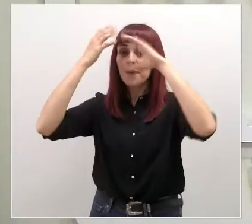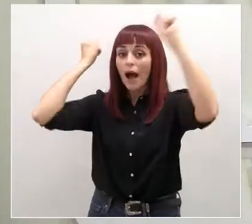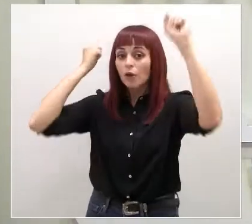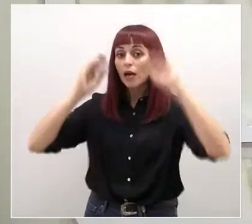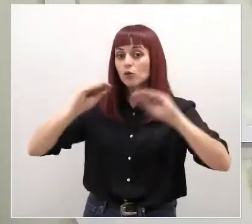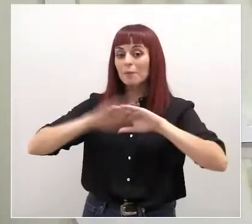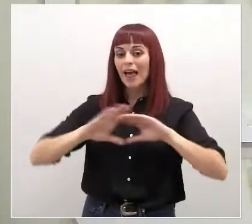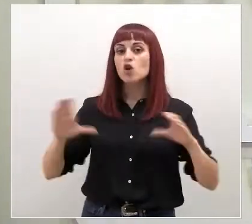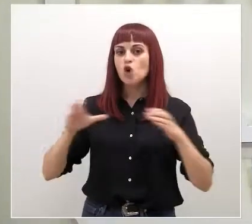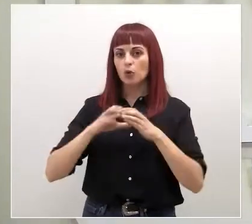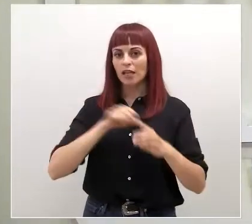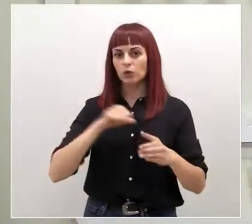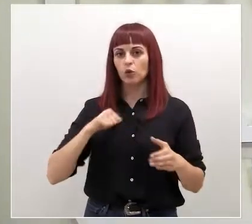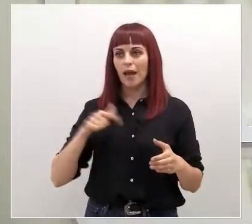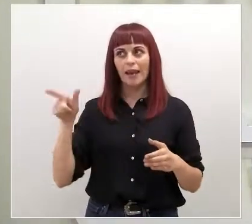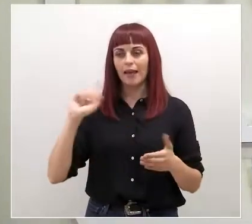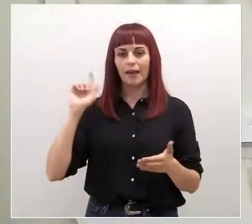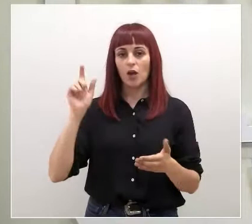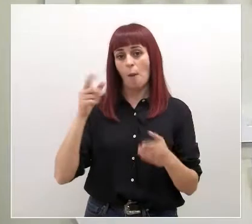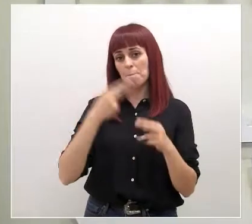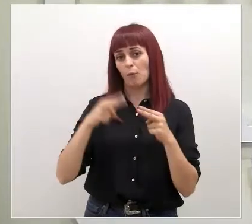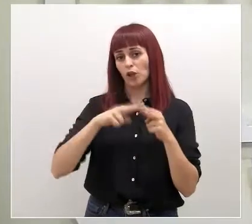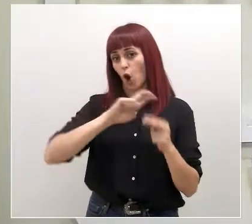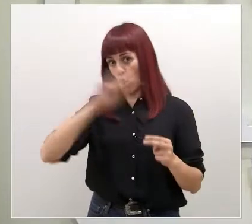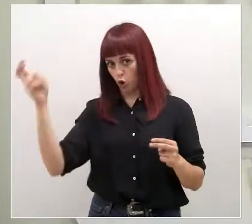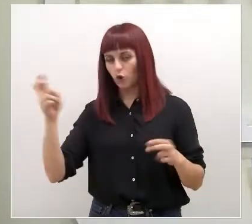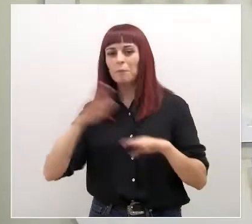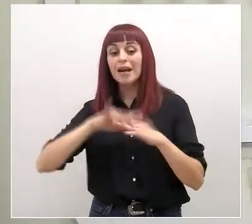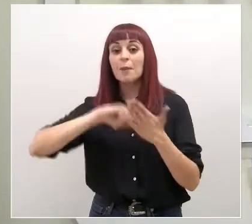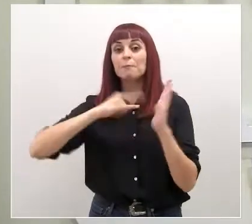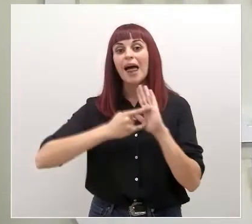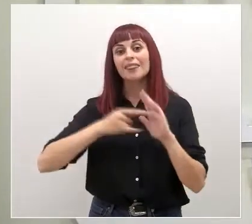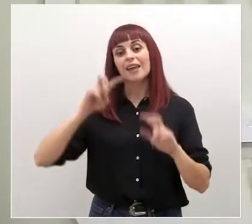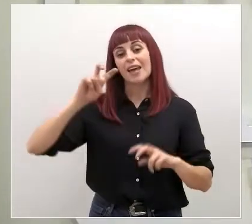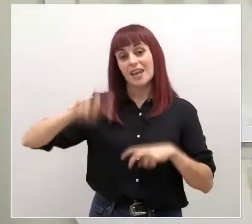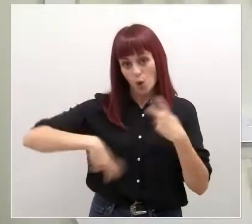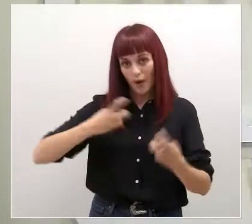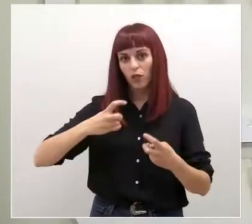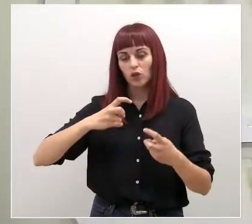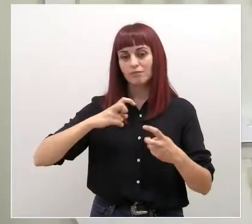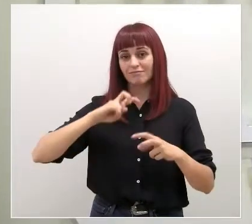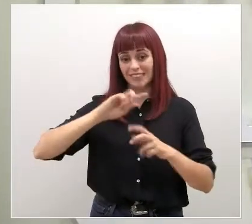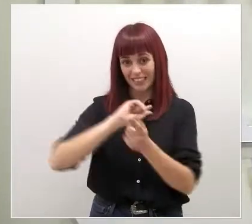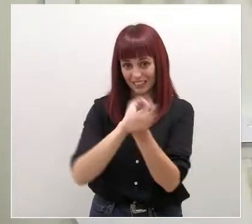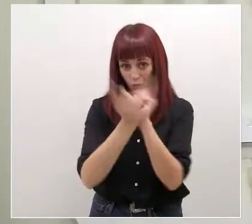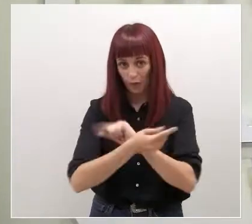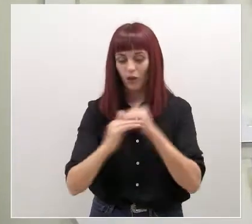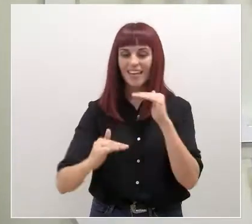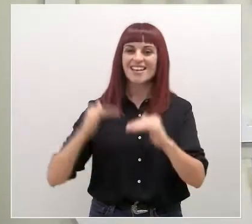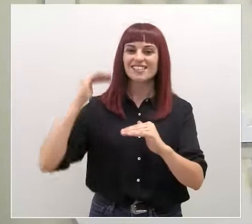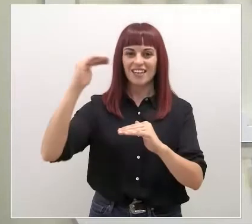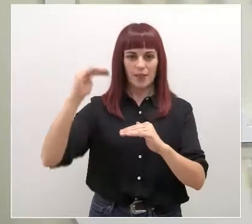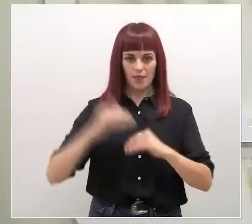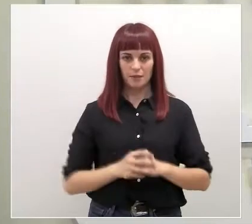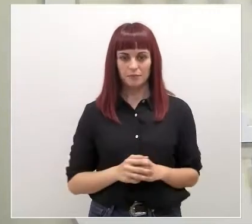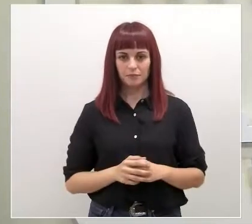las comunidades en las que no gobierna, para presentar ese plan de recuperación y transformación y resiliencia. Y no